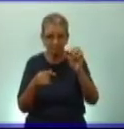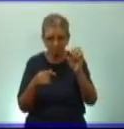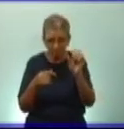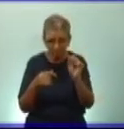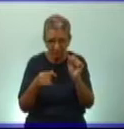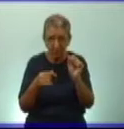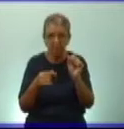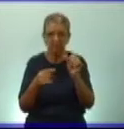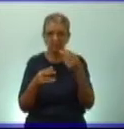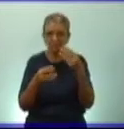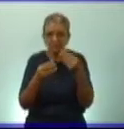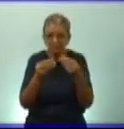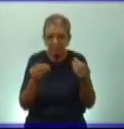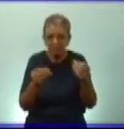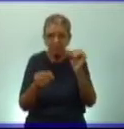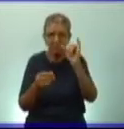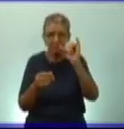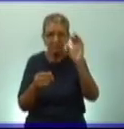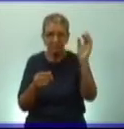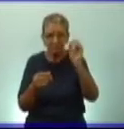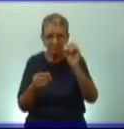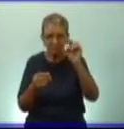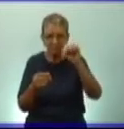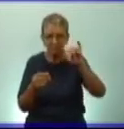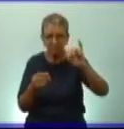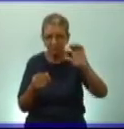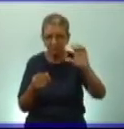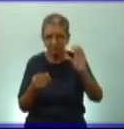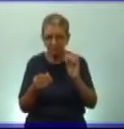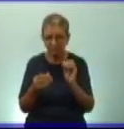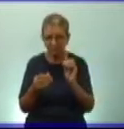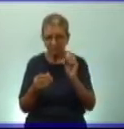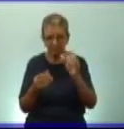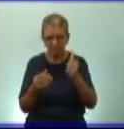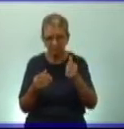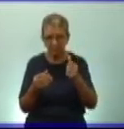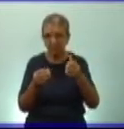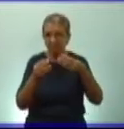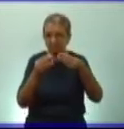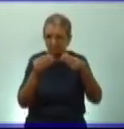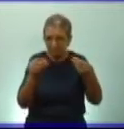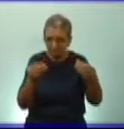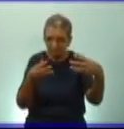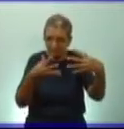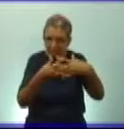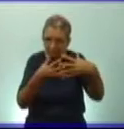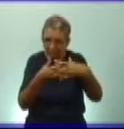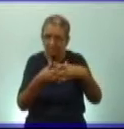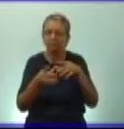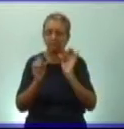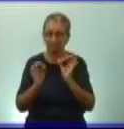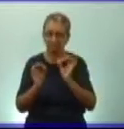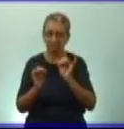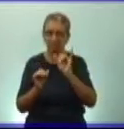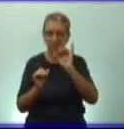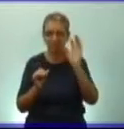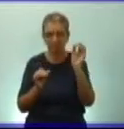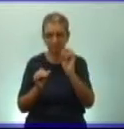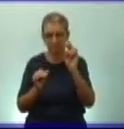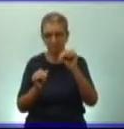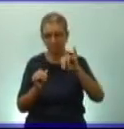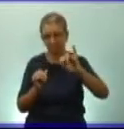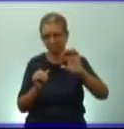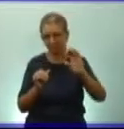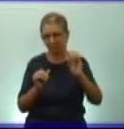y que caracteriza a los óxidos metálicos, como ya vimos. En el inciso B, observen la fórmula química